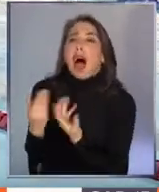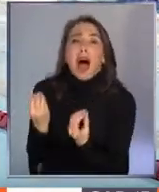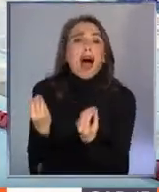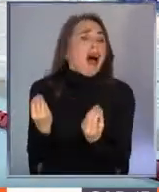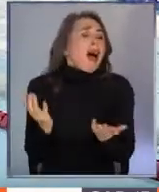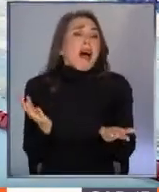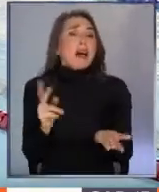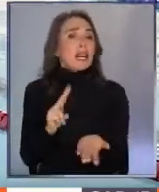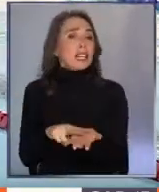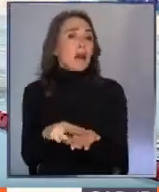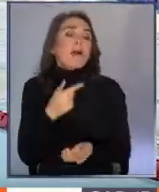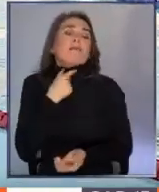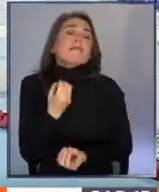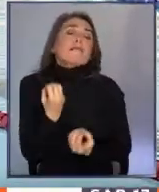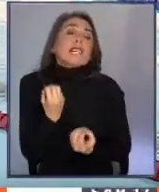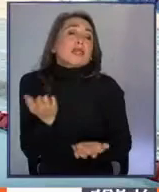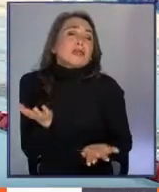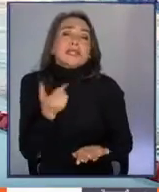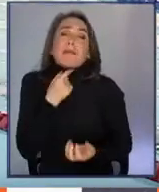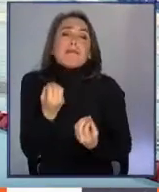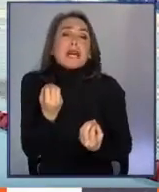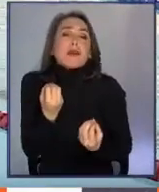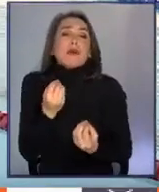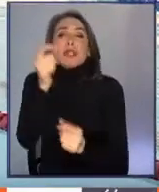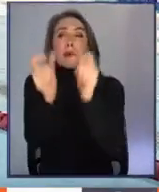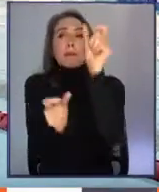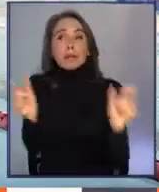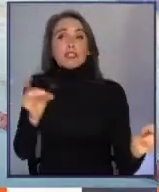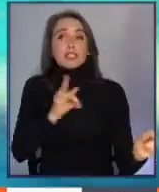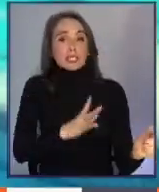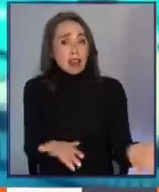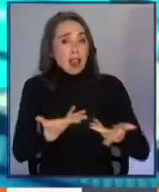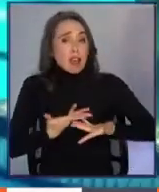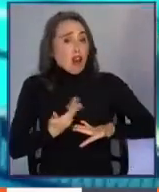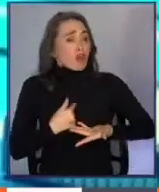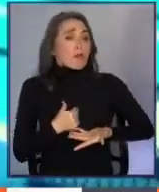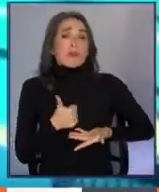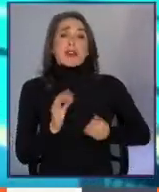Realmente me encanta. Me encanta cómo se han portado los chilenos conmigo.